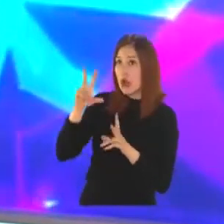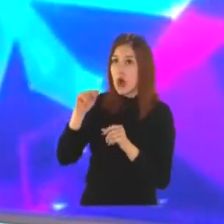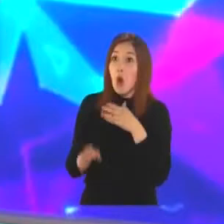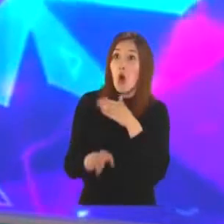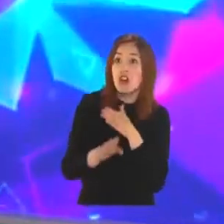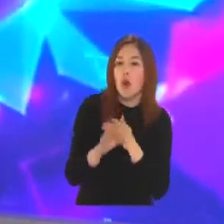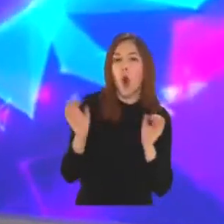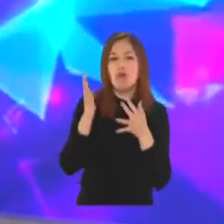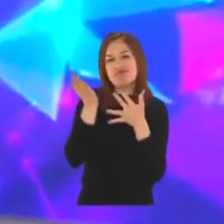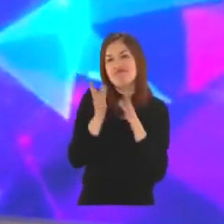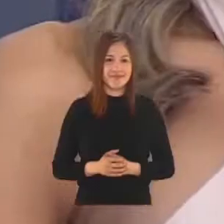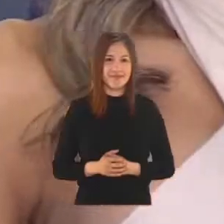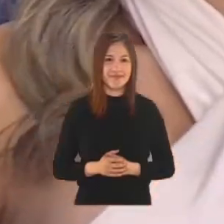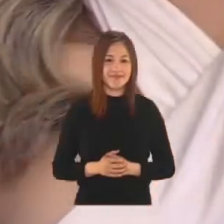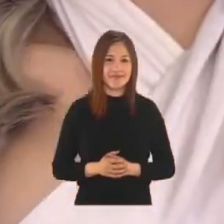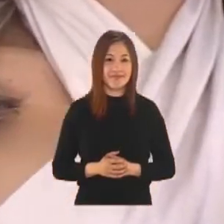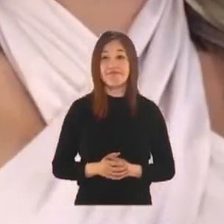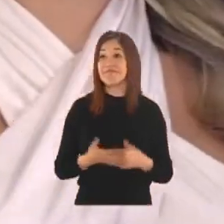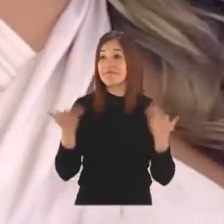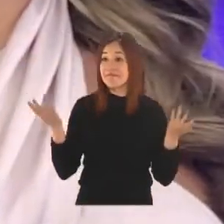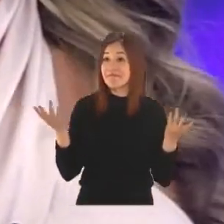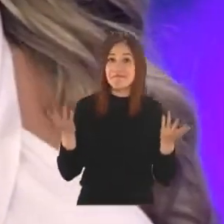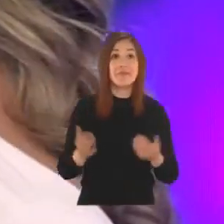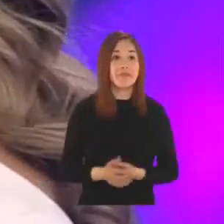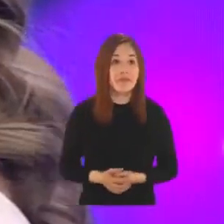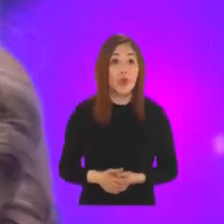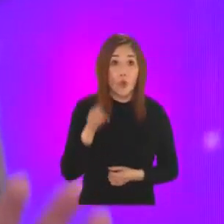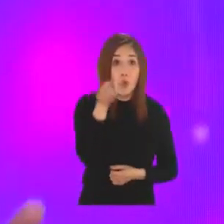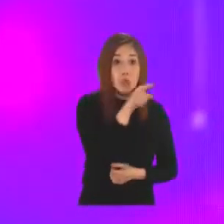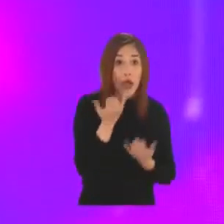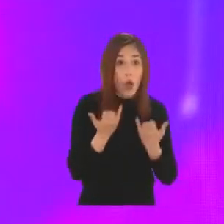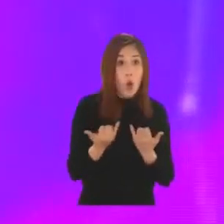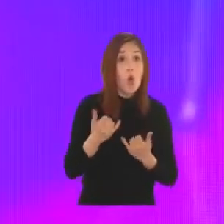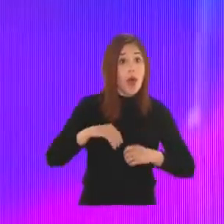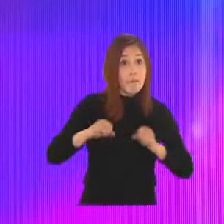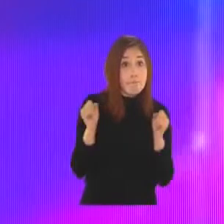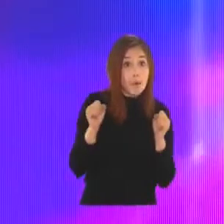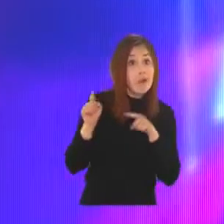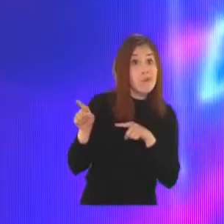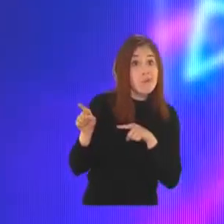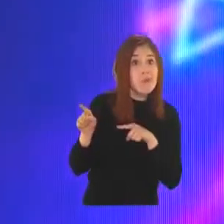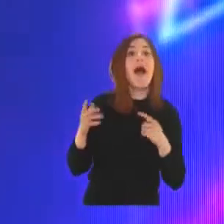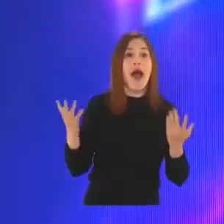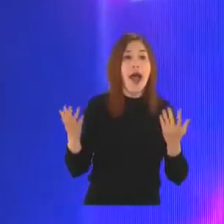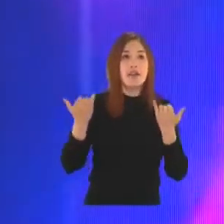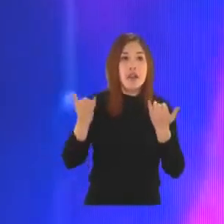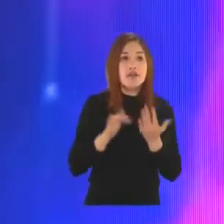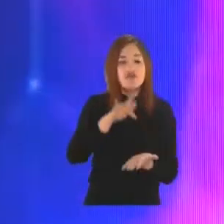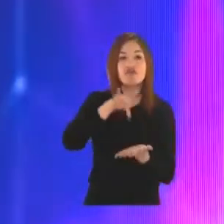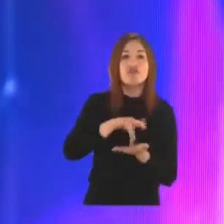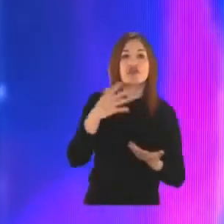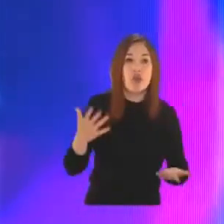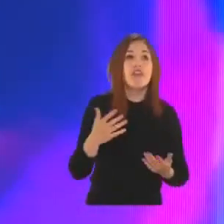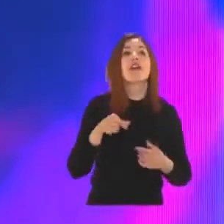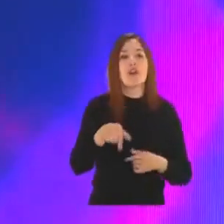su carrera musical. Bueno, y si usted se encuentra en Bogotá, un muy buen plan para realizar es el de visitar Generación X,